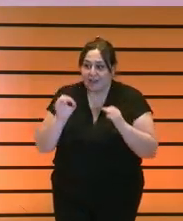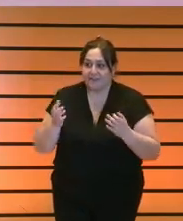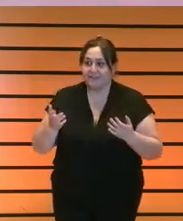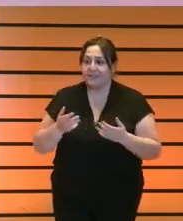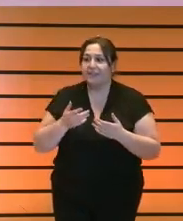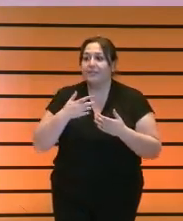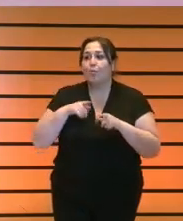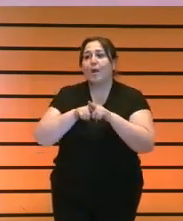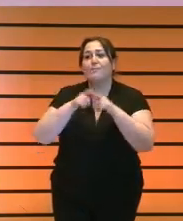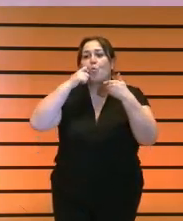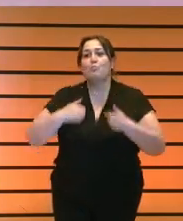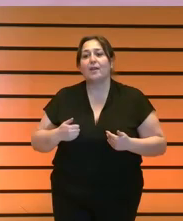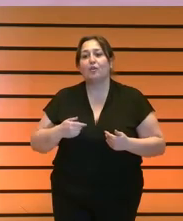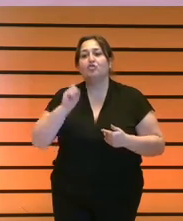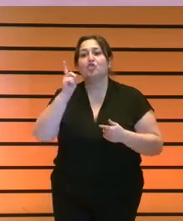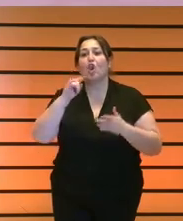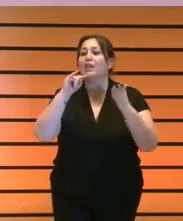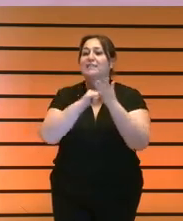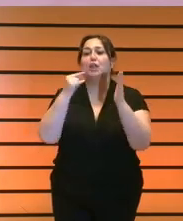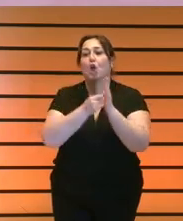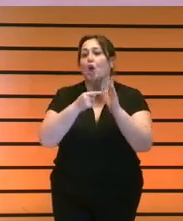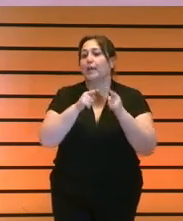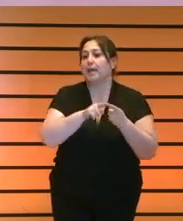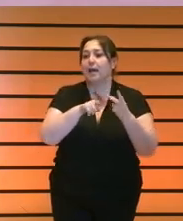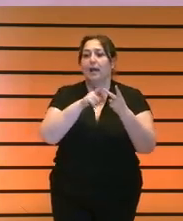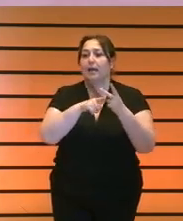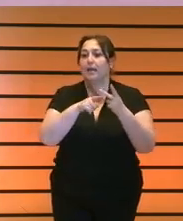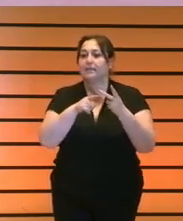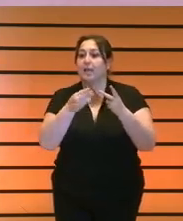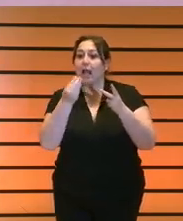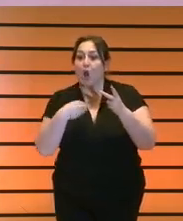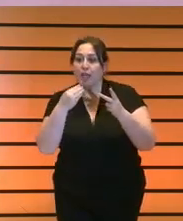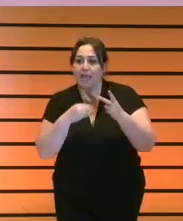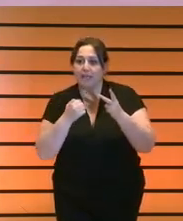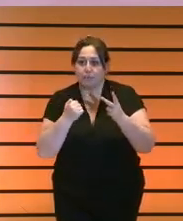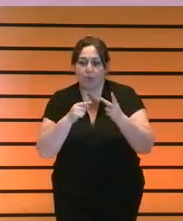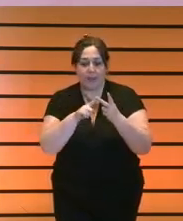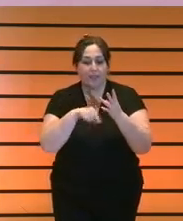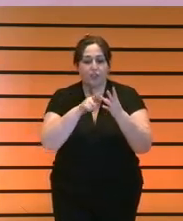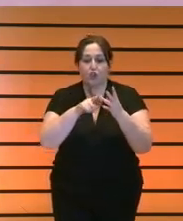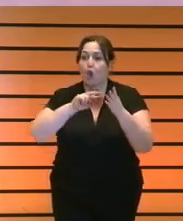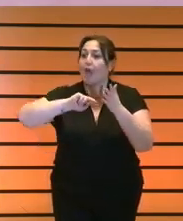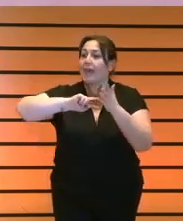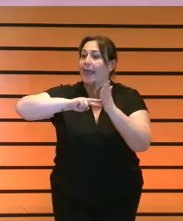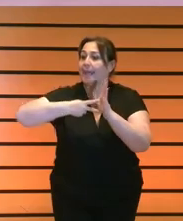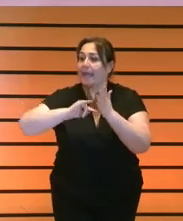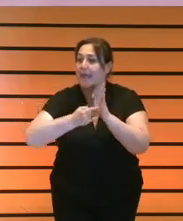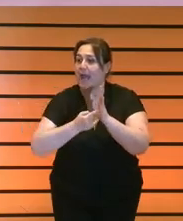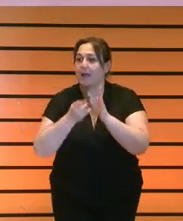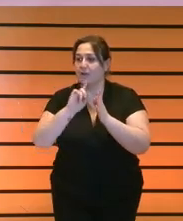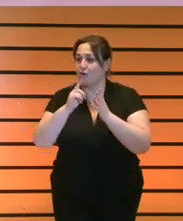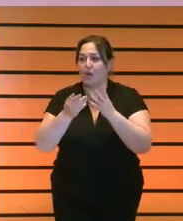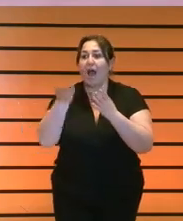El ser humano no solo es tecnología, no solo es caloría, no solo es ingeniería. Tenemos muchas otras cosas detrás